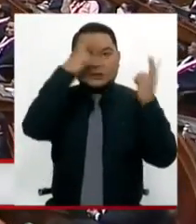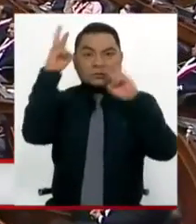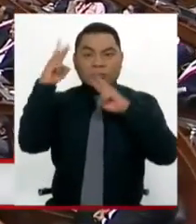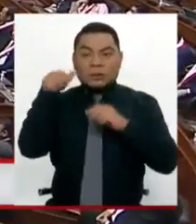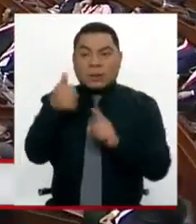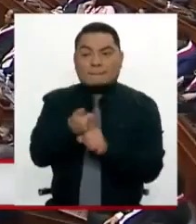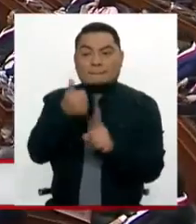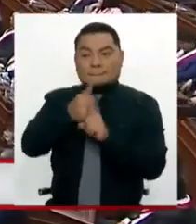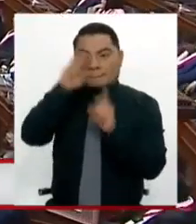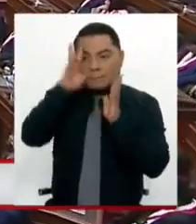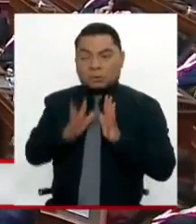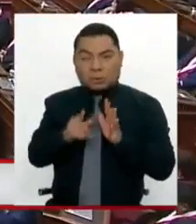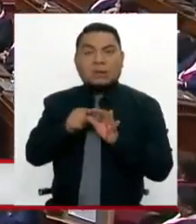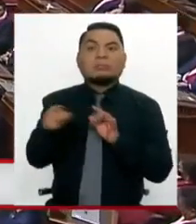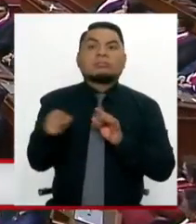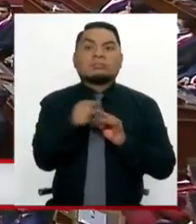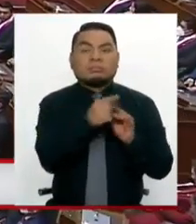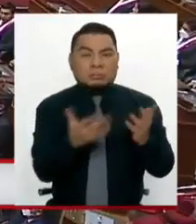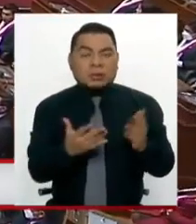interno, se han realizado